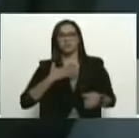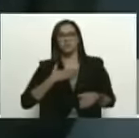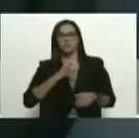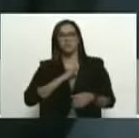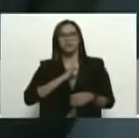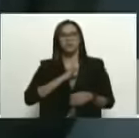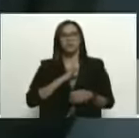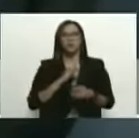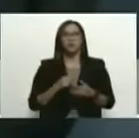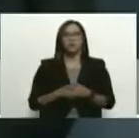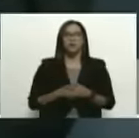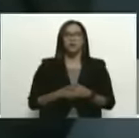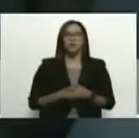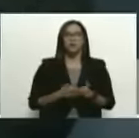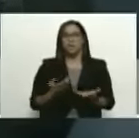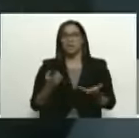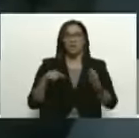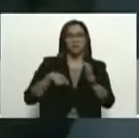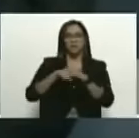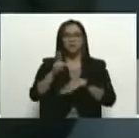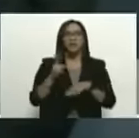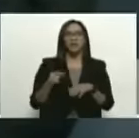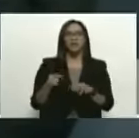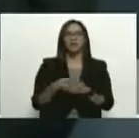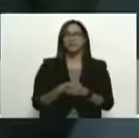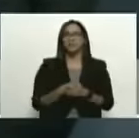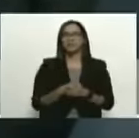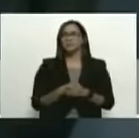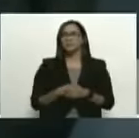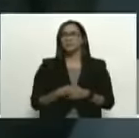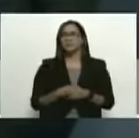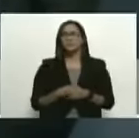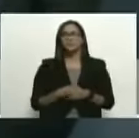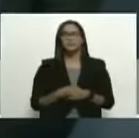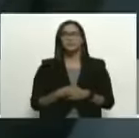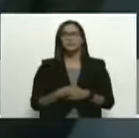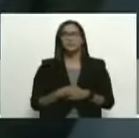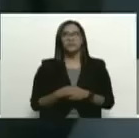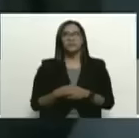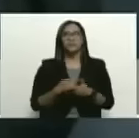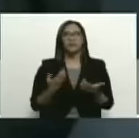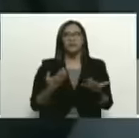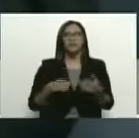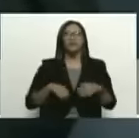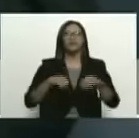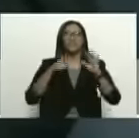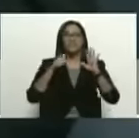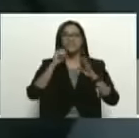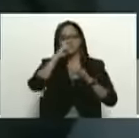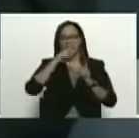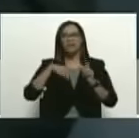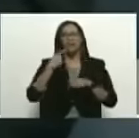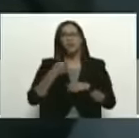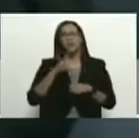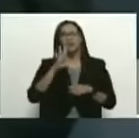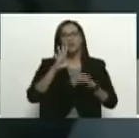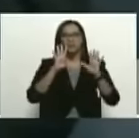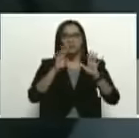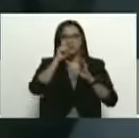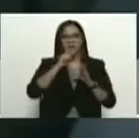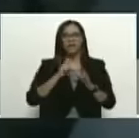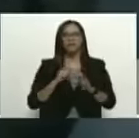una línea que mandó un alemán, y pasó por ahí. Esa línea se llama la línea Schomburg. Durante los 60 años siguientes, o 59